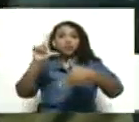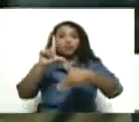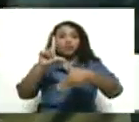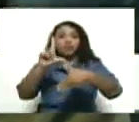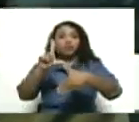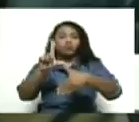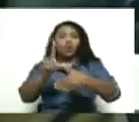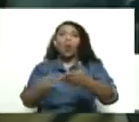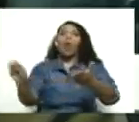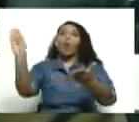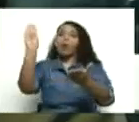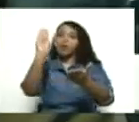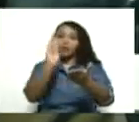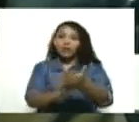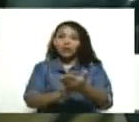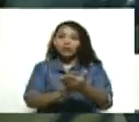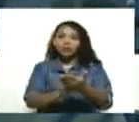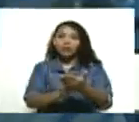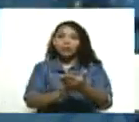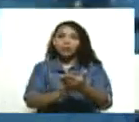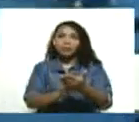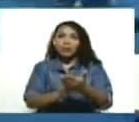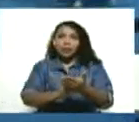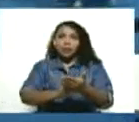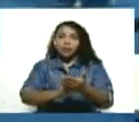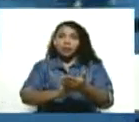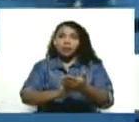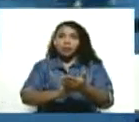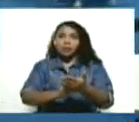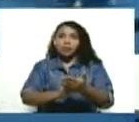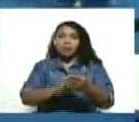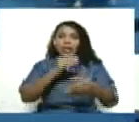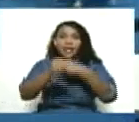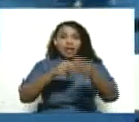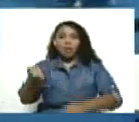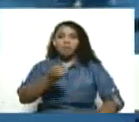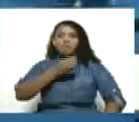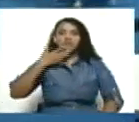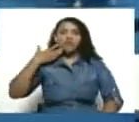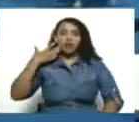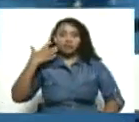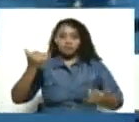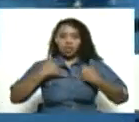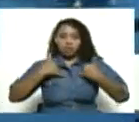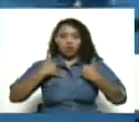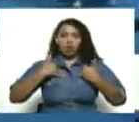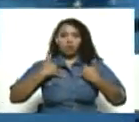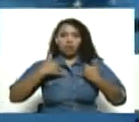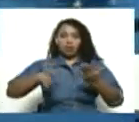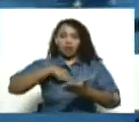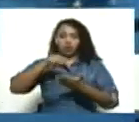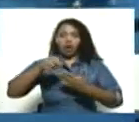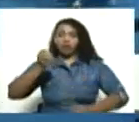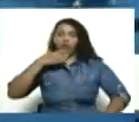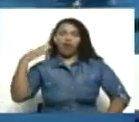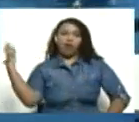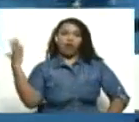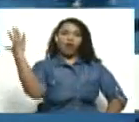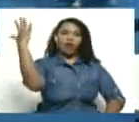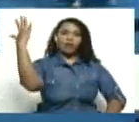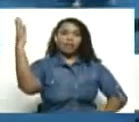volvieran a ser fuente de Orgullo y de autoestima nacional se